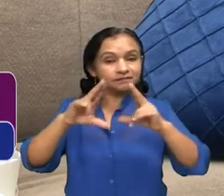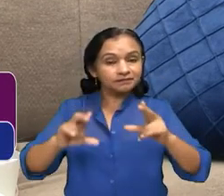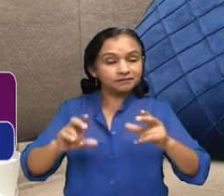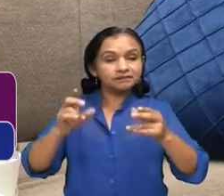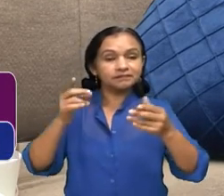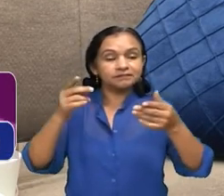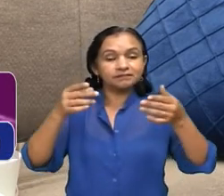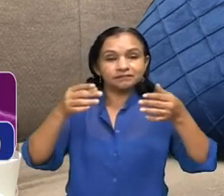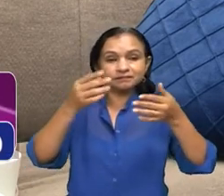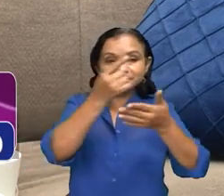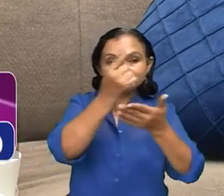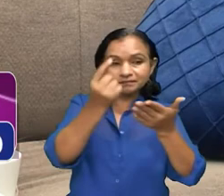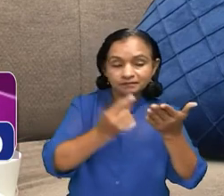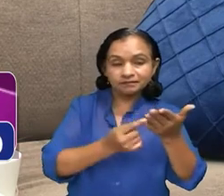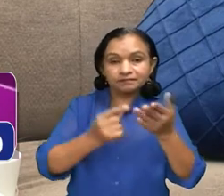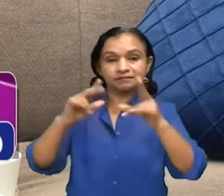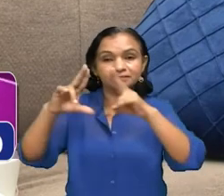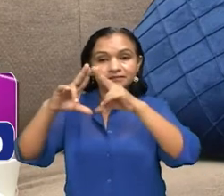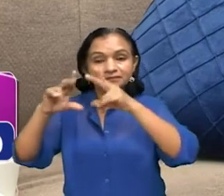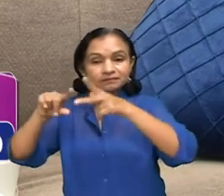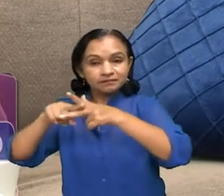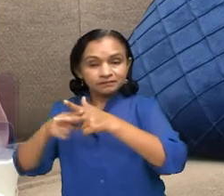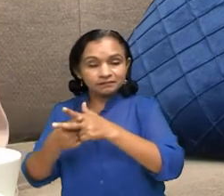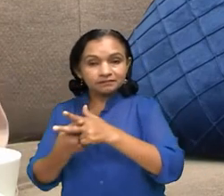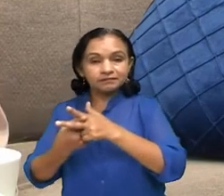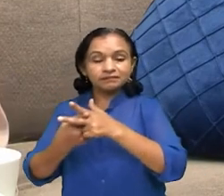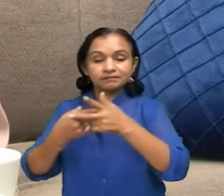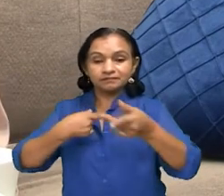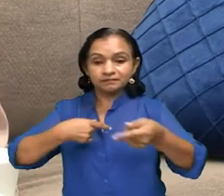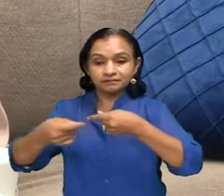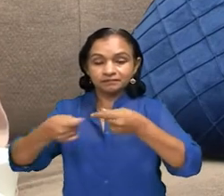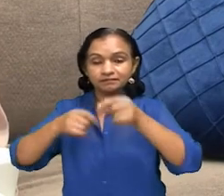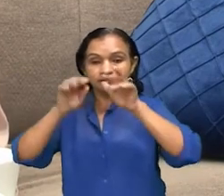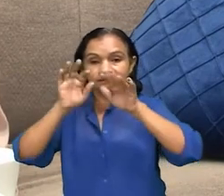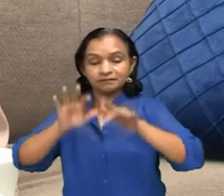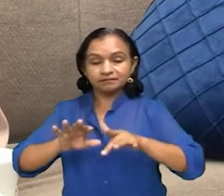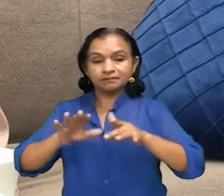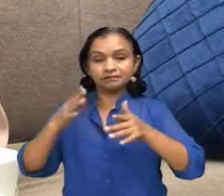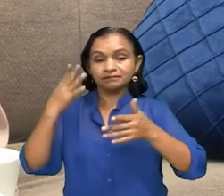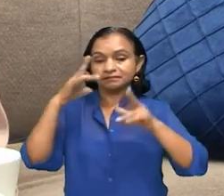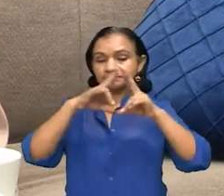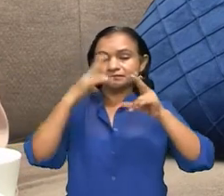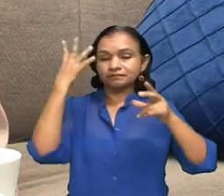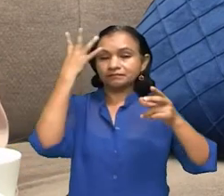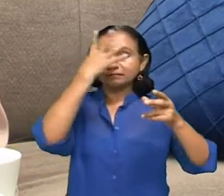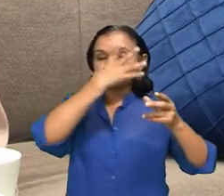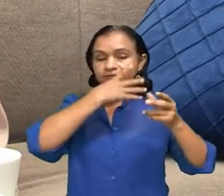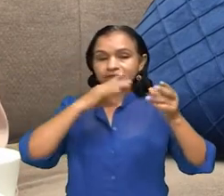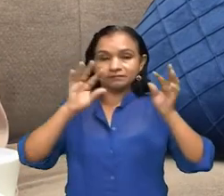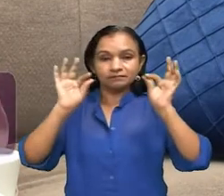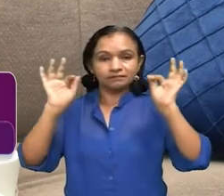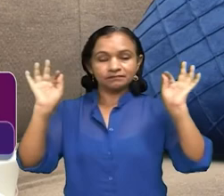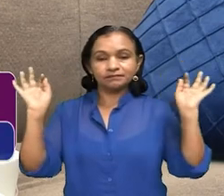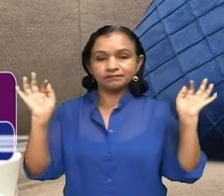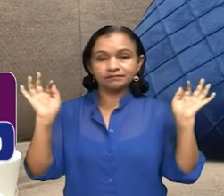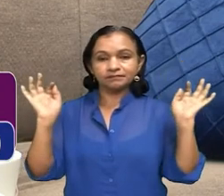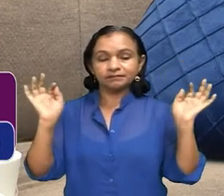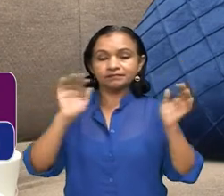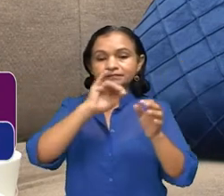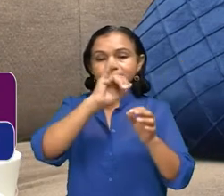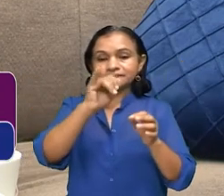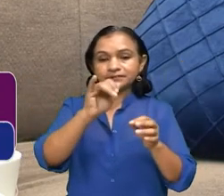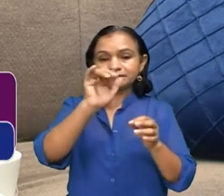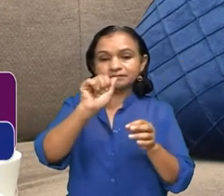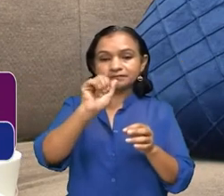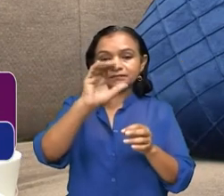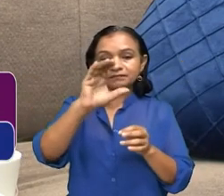Diseña, sí. Nicaragua Emprende, Negocios Digitales, Nicaragua Exótica. Tenemos también lo que es el Hackathon, ¿verdad?,